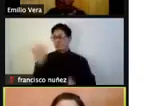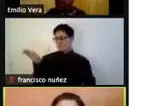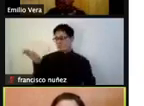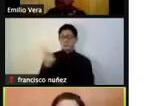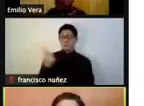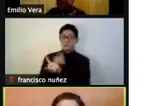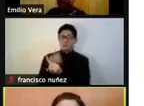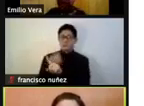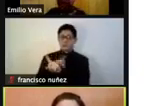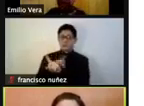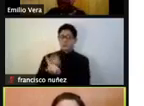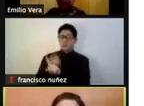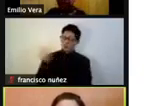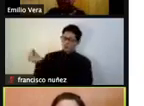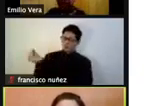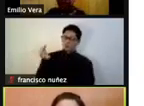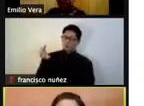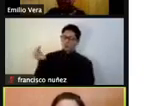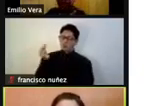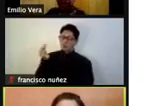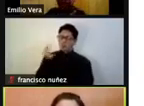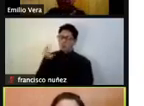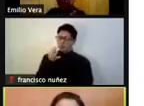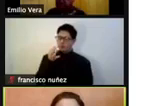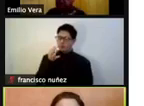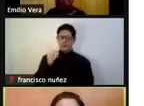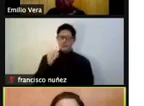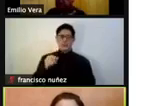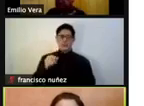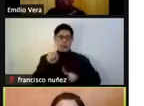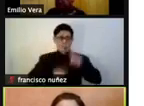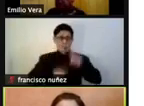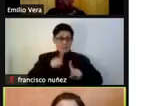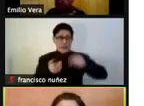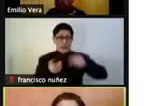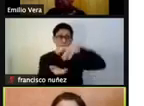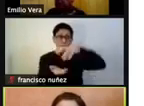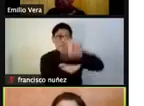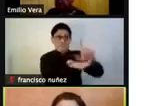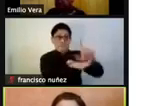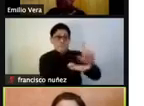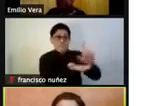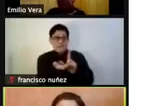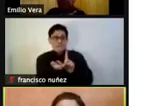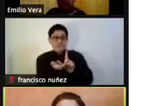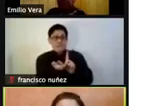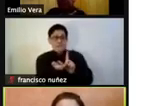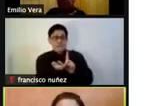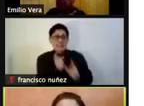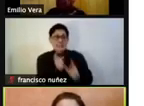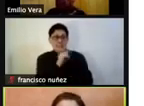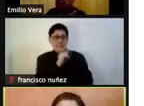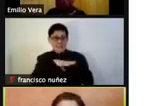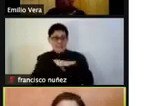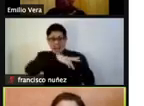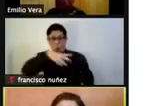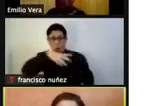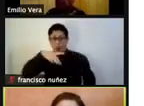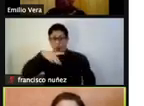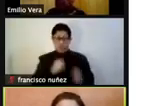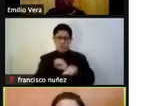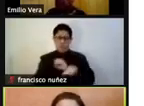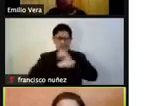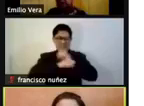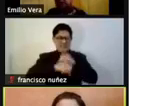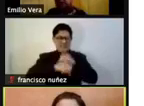es terrible, y a pesar de eso se han hecho muchos descubrimientos. Entonces, mi siguiente